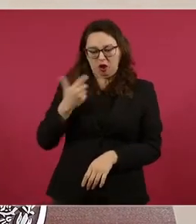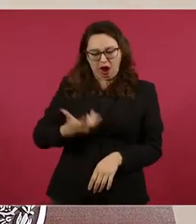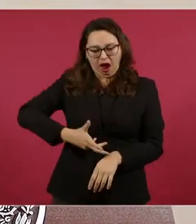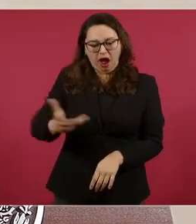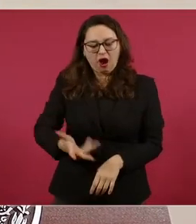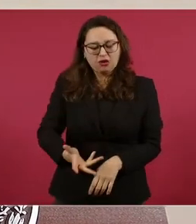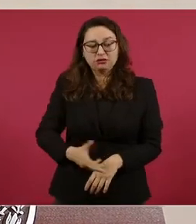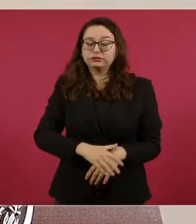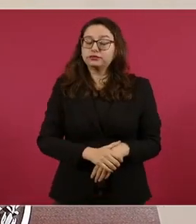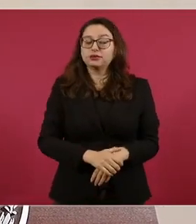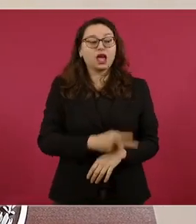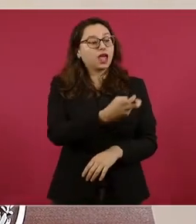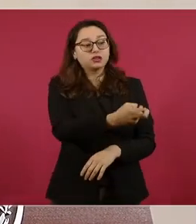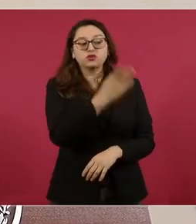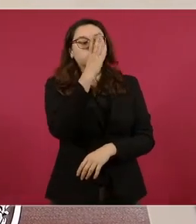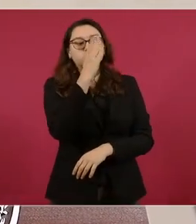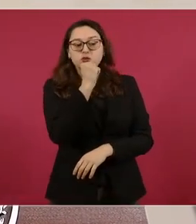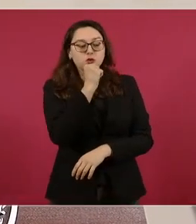funciones